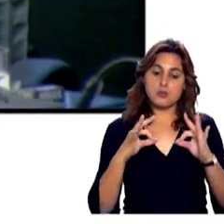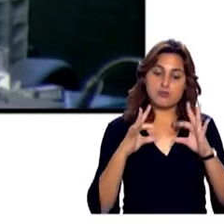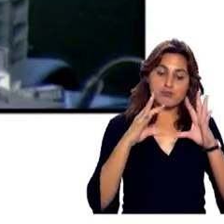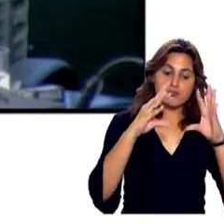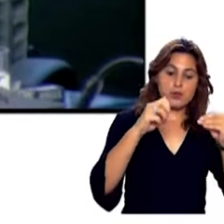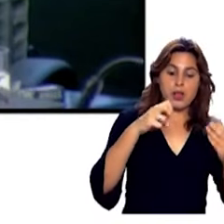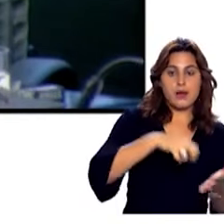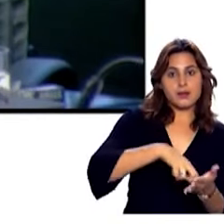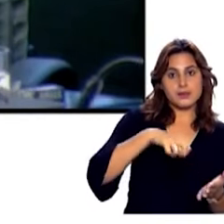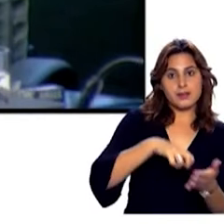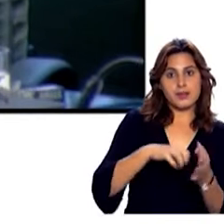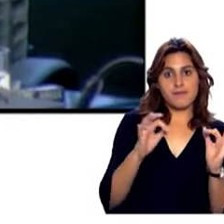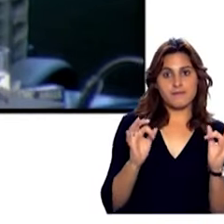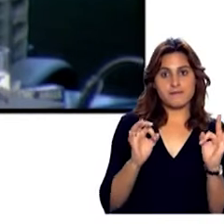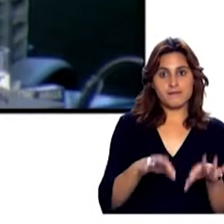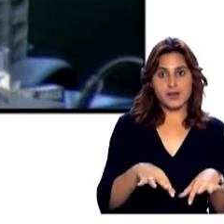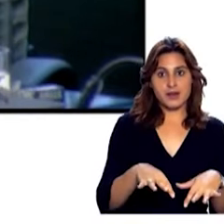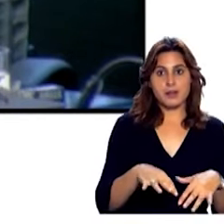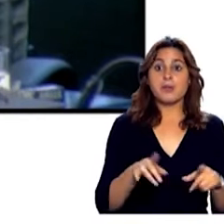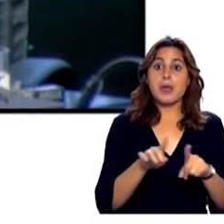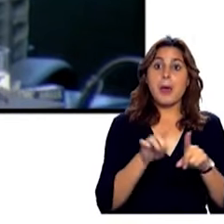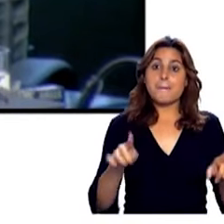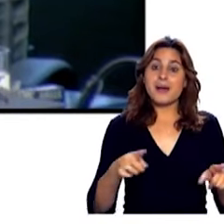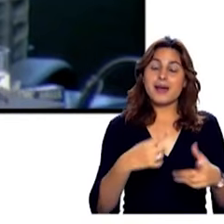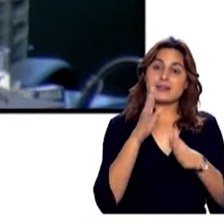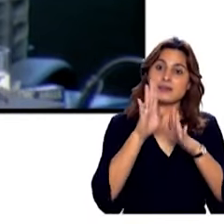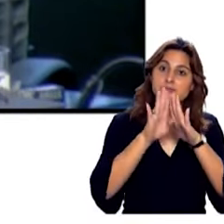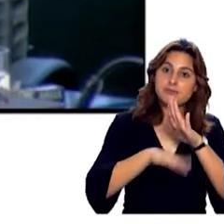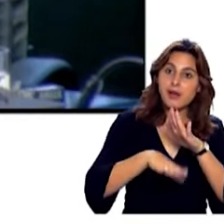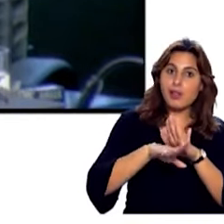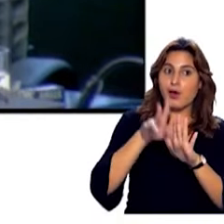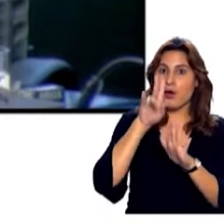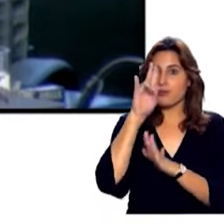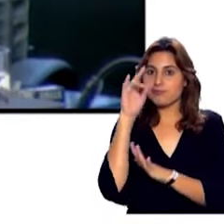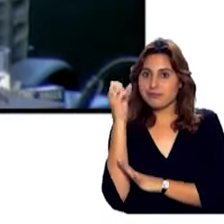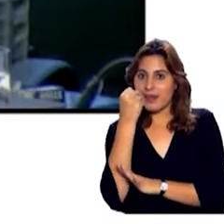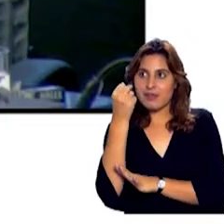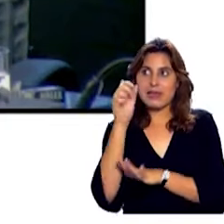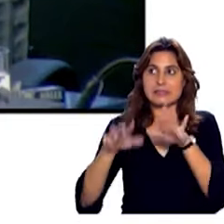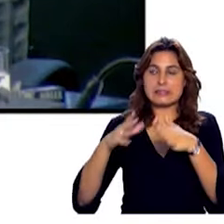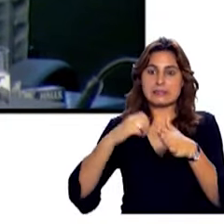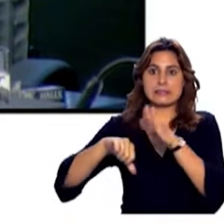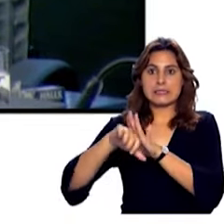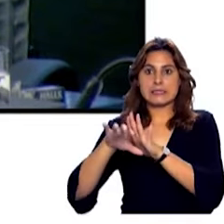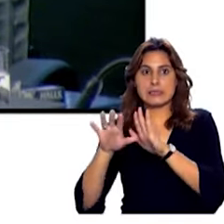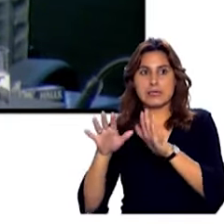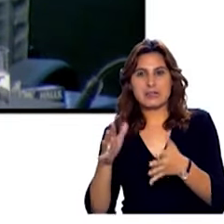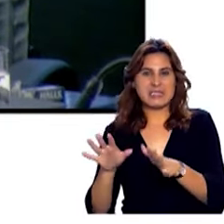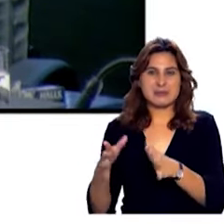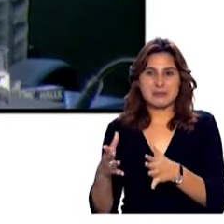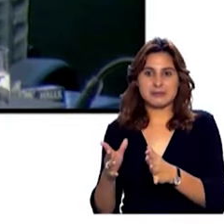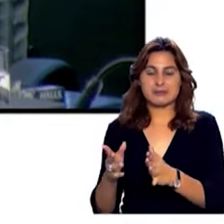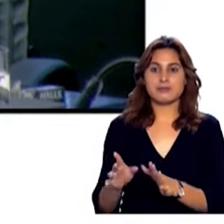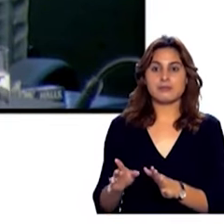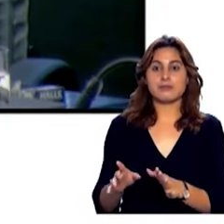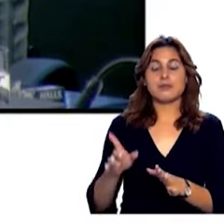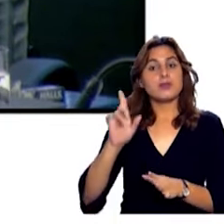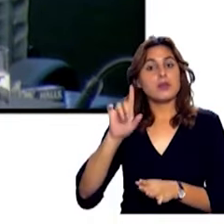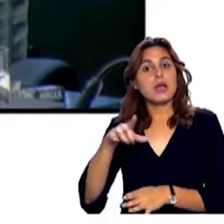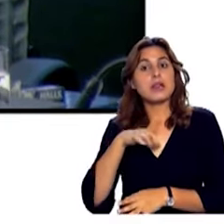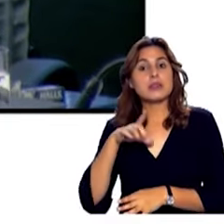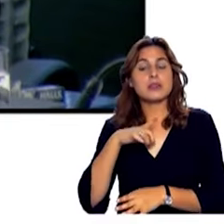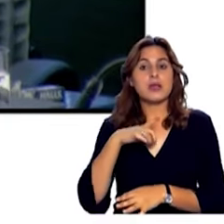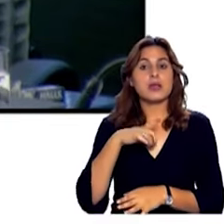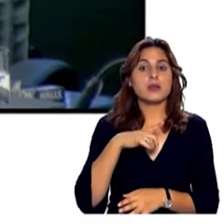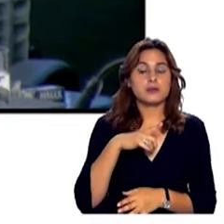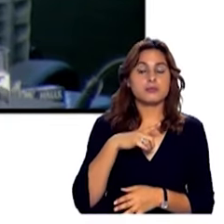las sentencias de menor entidad o que tienen menos gravedad vamos a decir cuantitativa pues tienen un sistema de recurso un filtro mucho más estricto